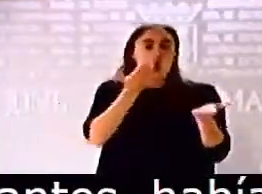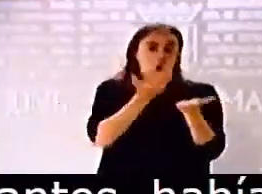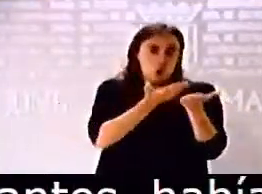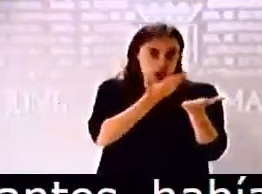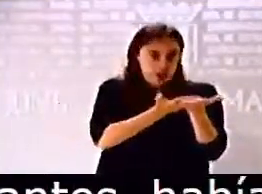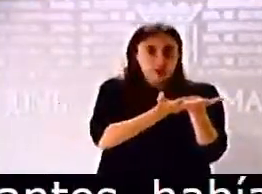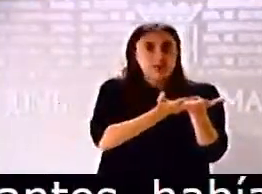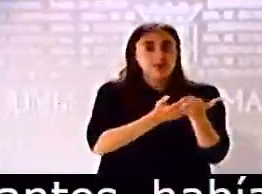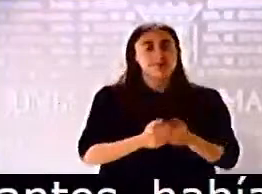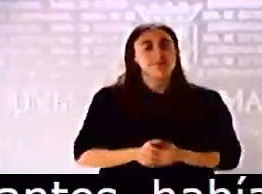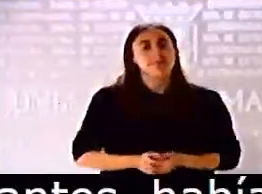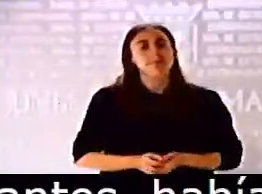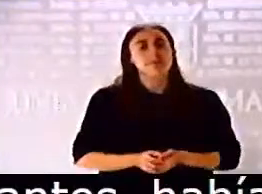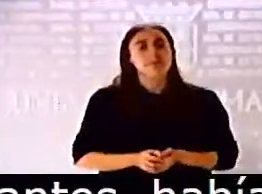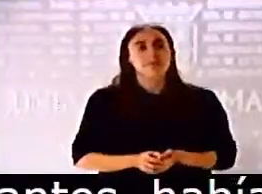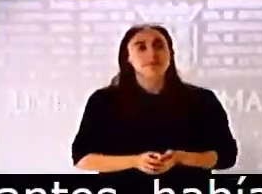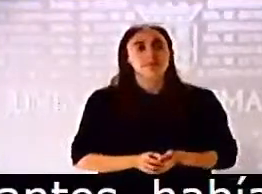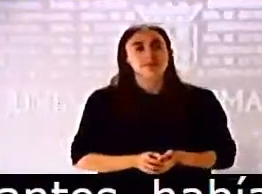lo tanto,